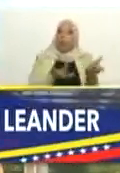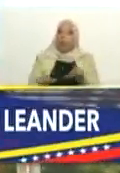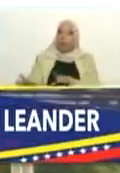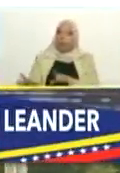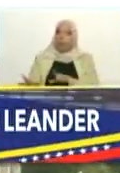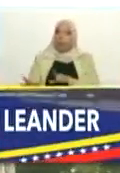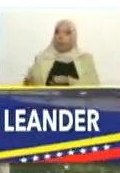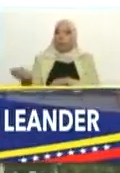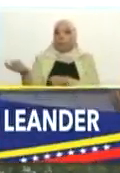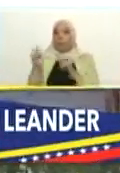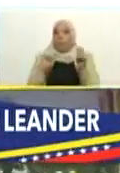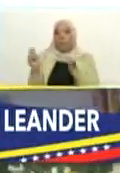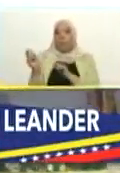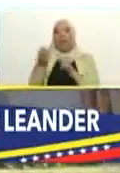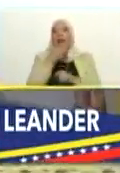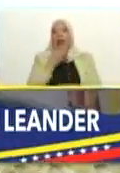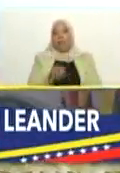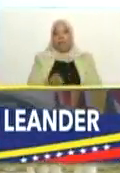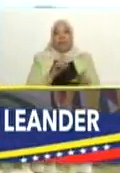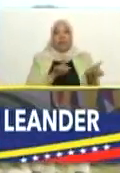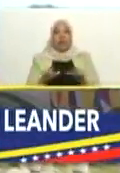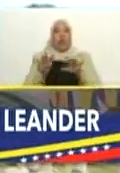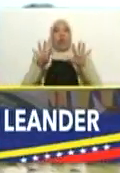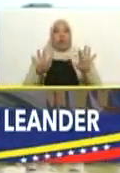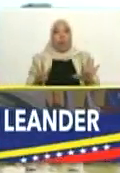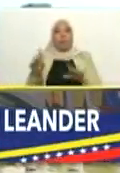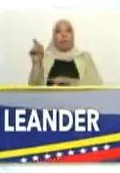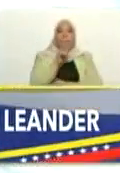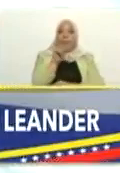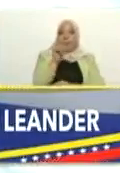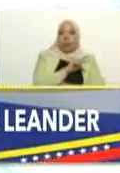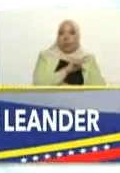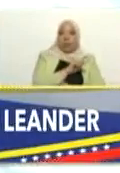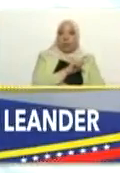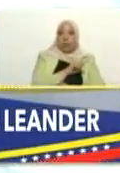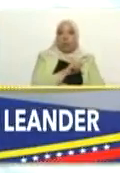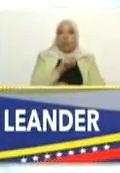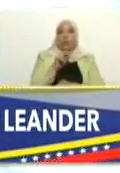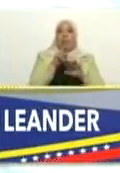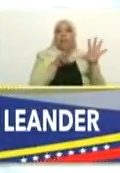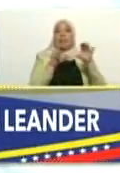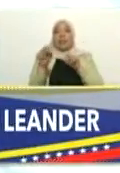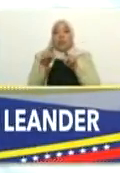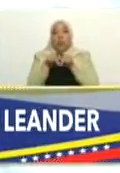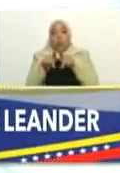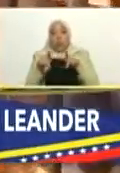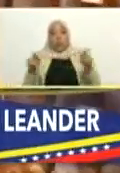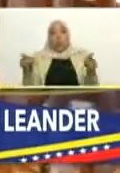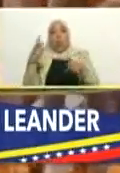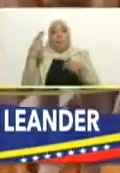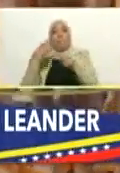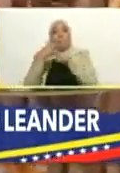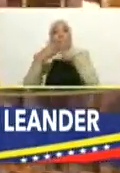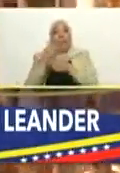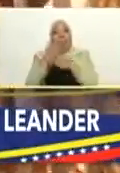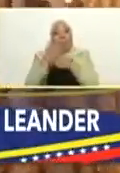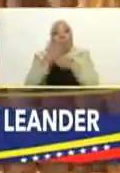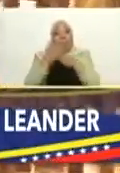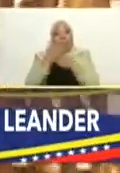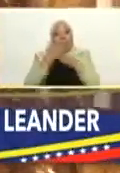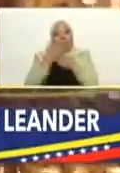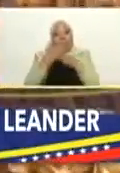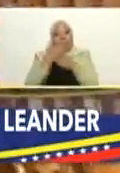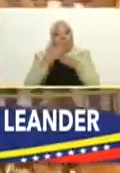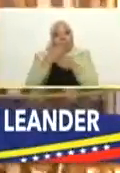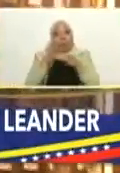en el mes de diciembre, durante 9 meses. Se usaron más de 700 metros cúbicos de madera entre todas